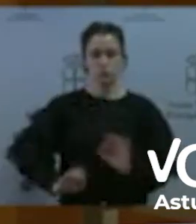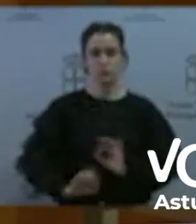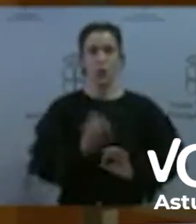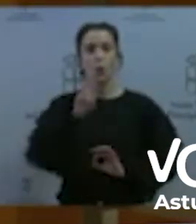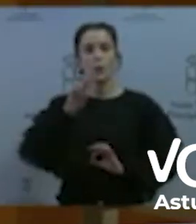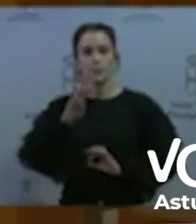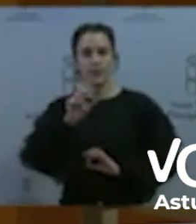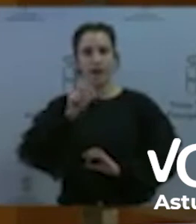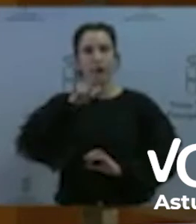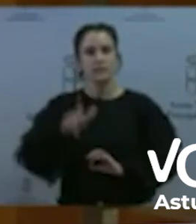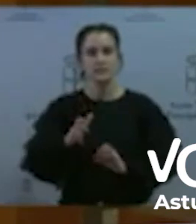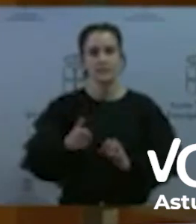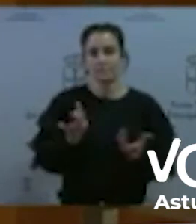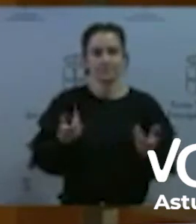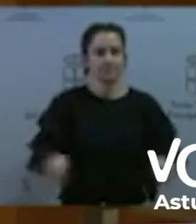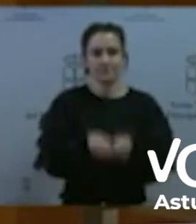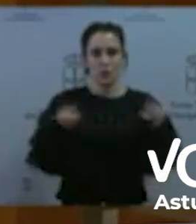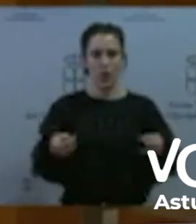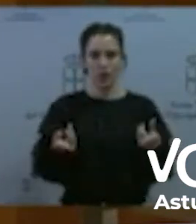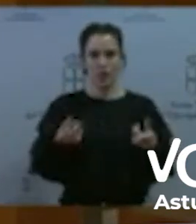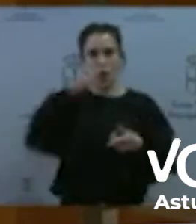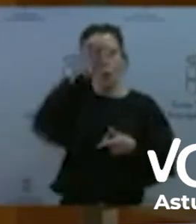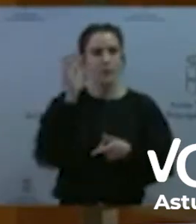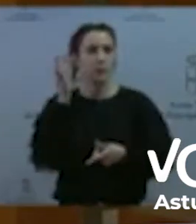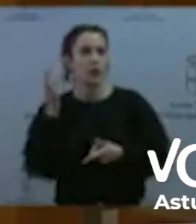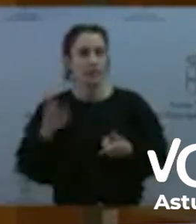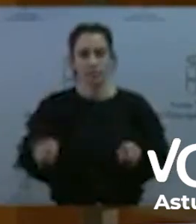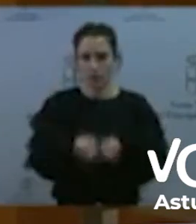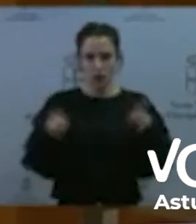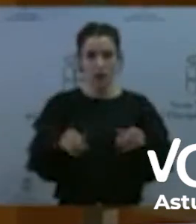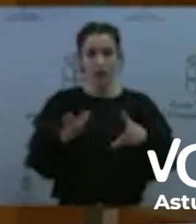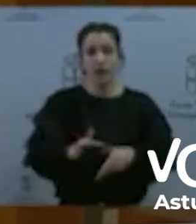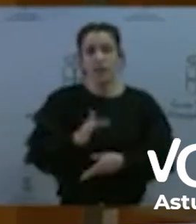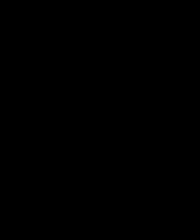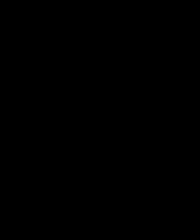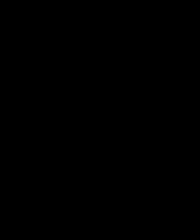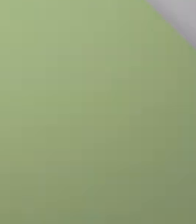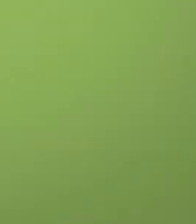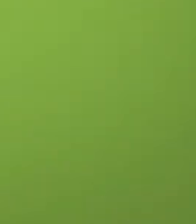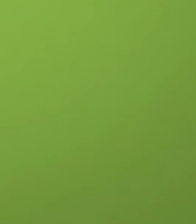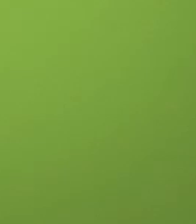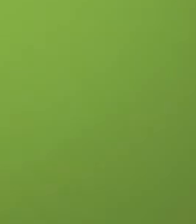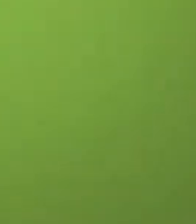descarnada, que el cáncer y el resto de las enfermedades derivadas de este virus afecta a las personas.